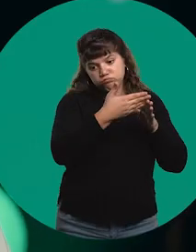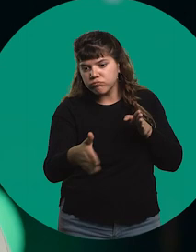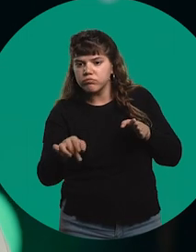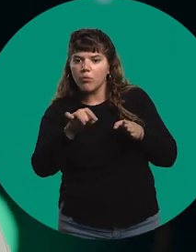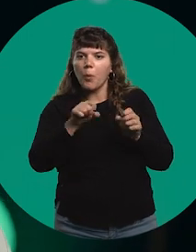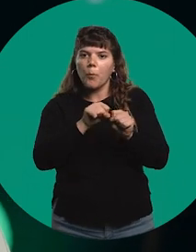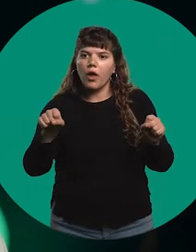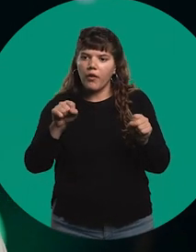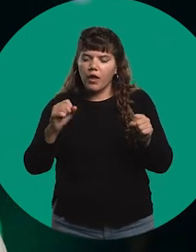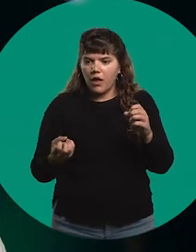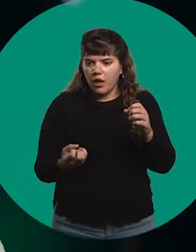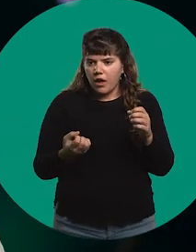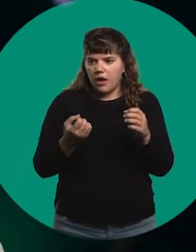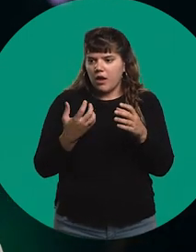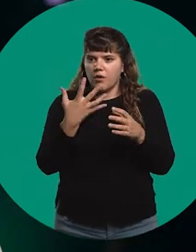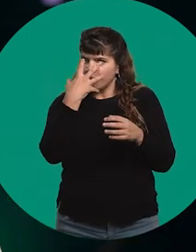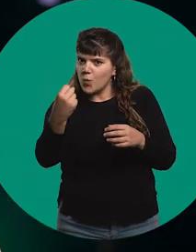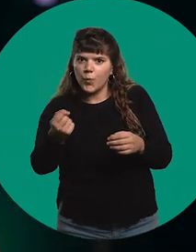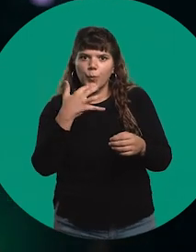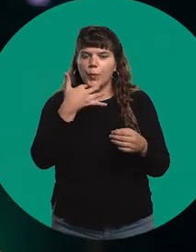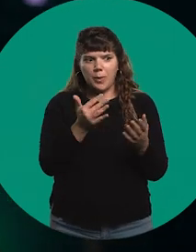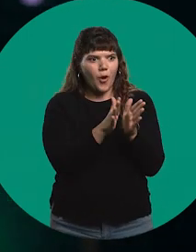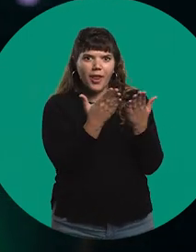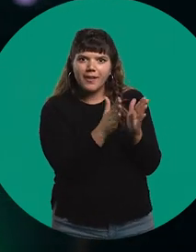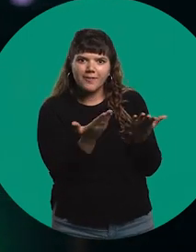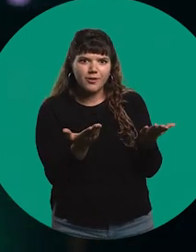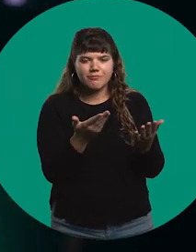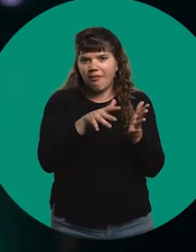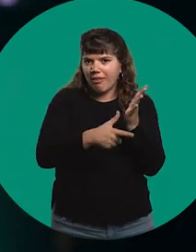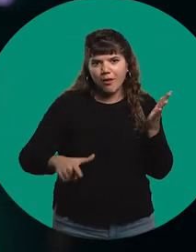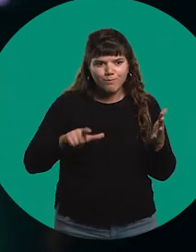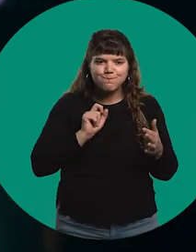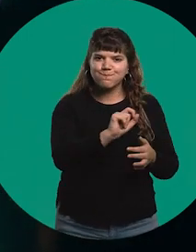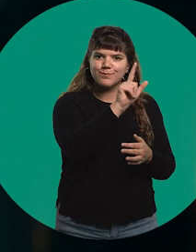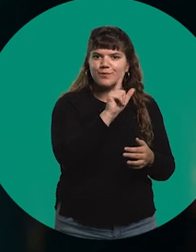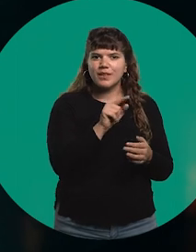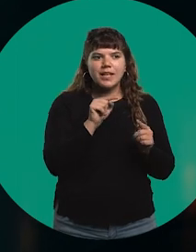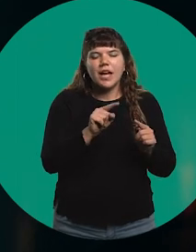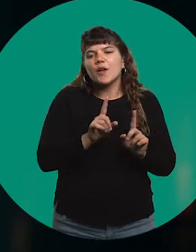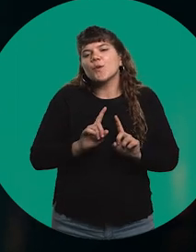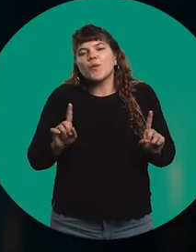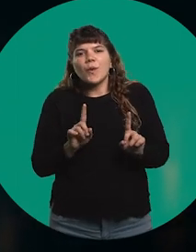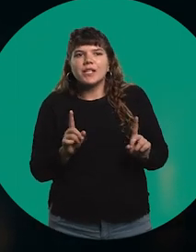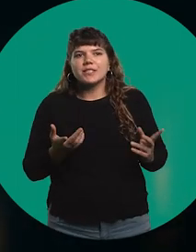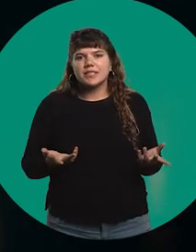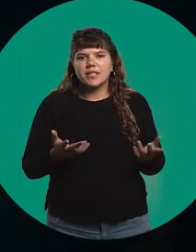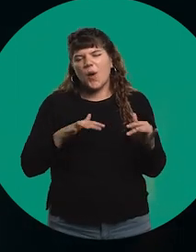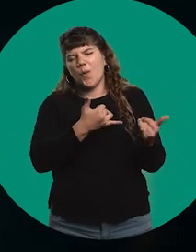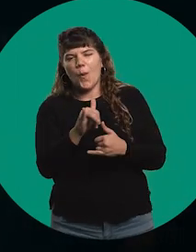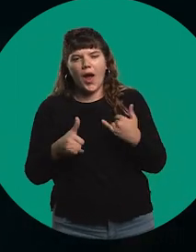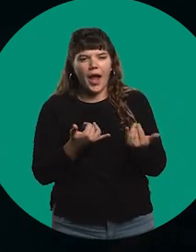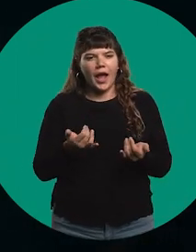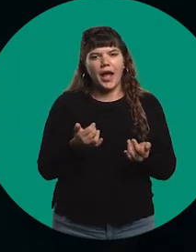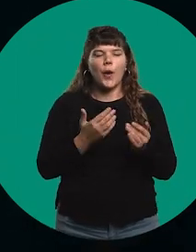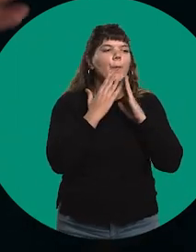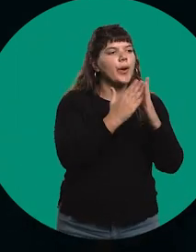generamos esa atmósfera, ¿no?, del Quijote, por ejemplo, o la Divina Comedia. Y no era tanto, ¿viste?, no era hacer un